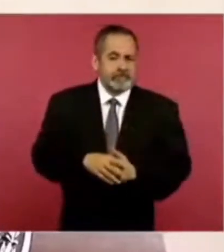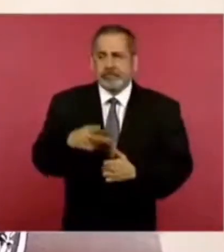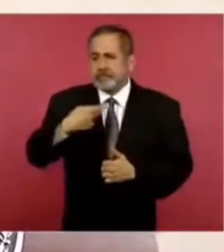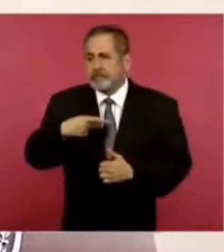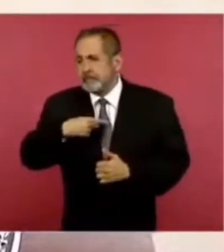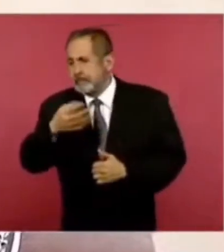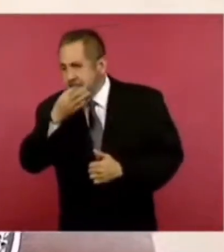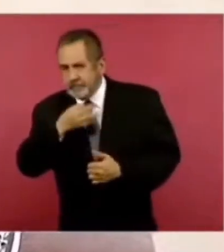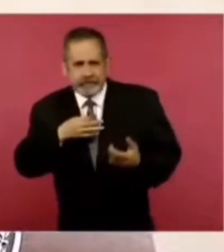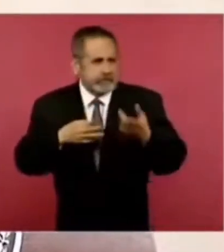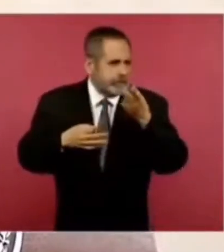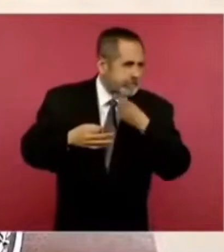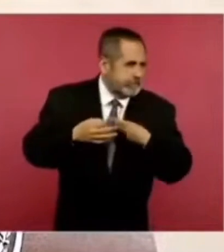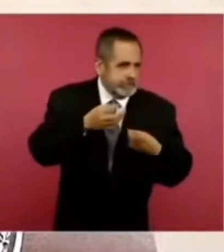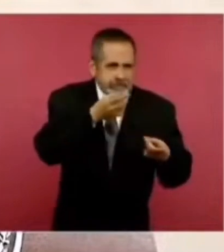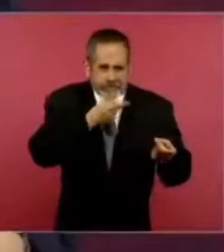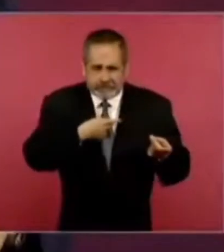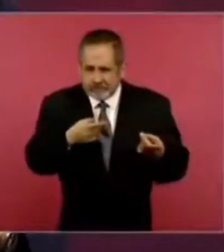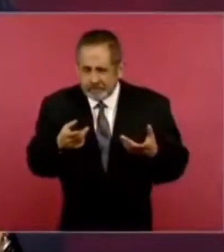se compró cartera